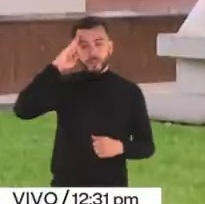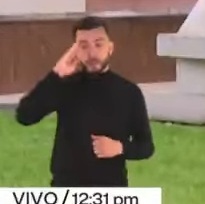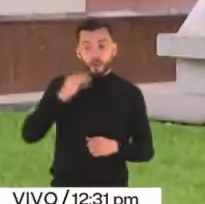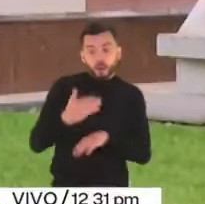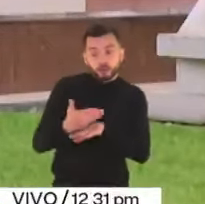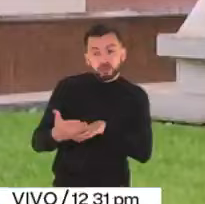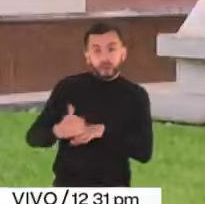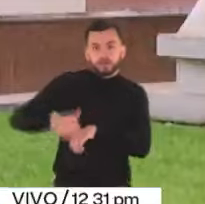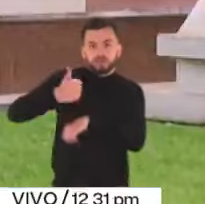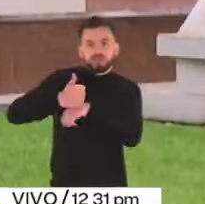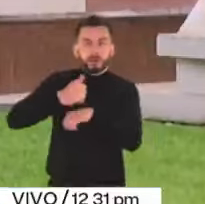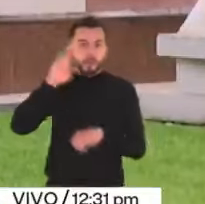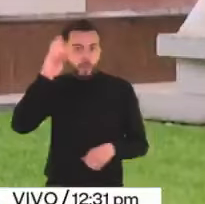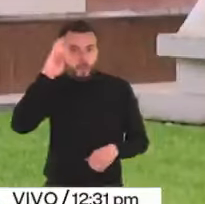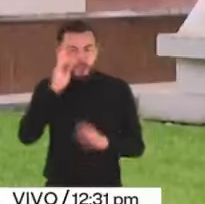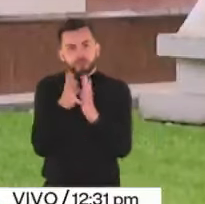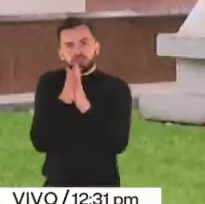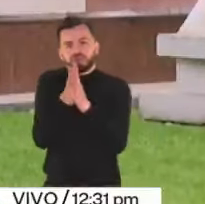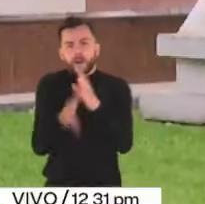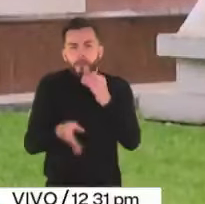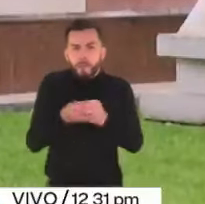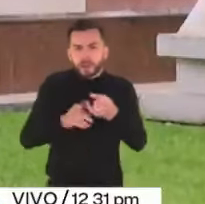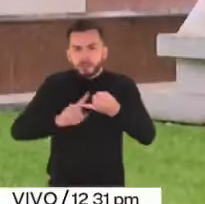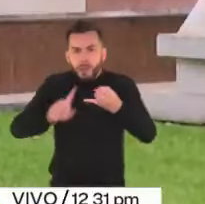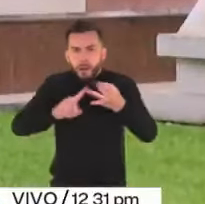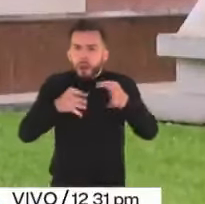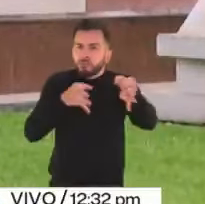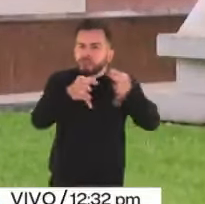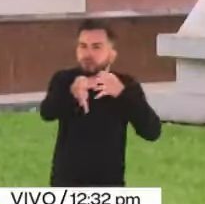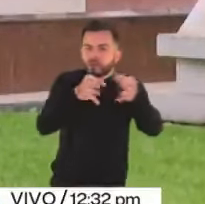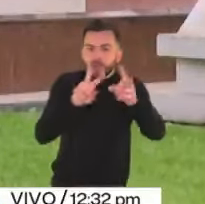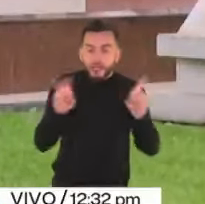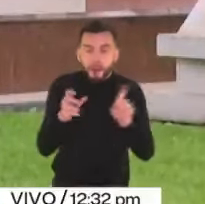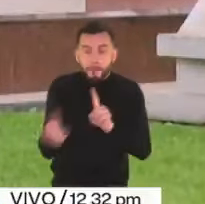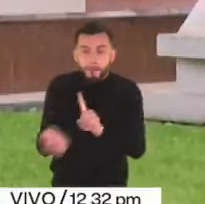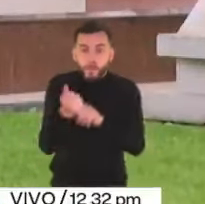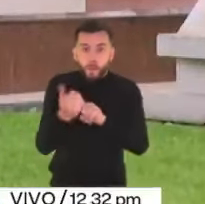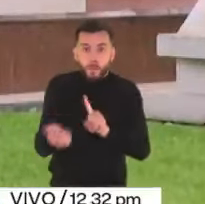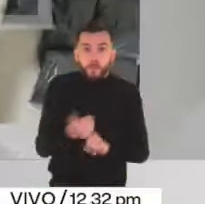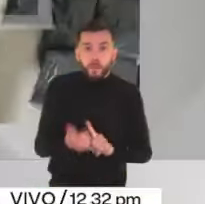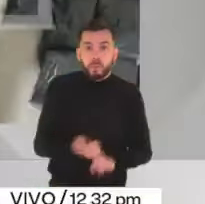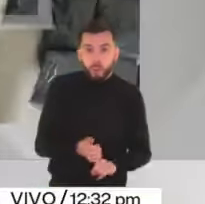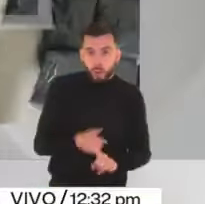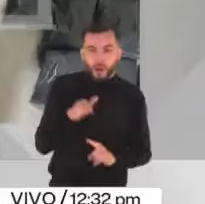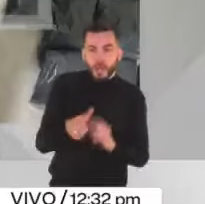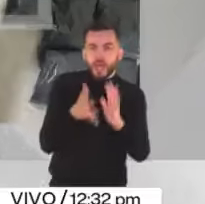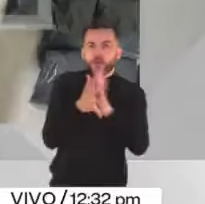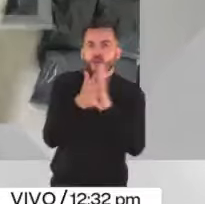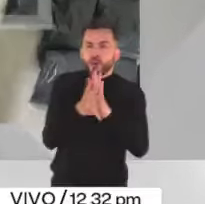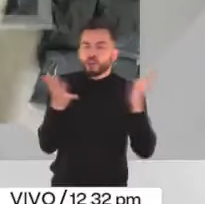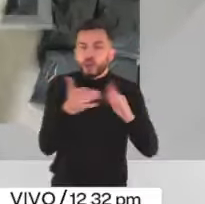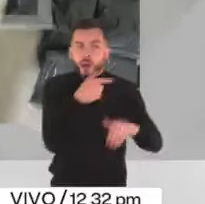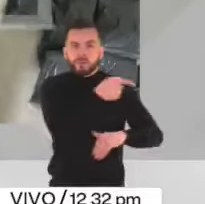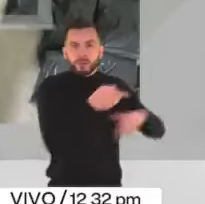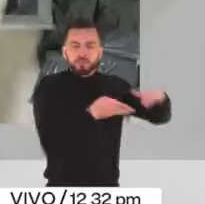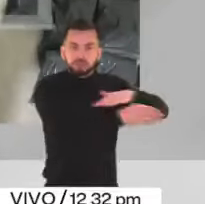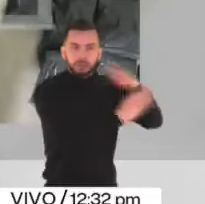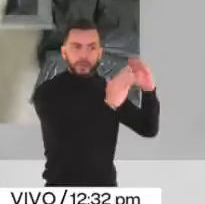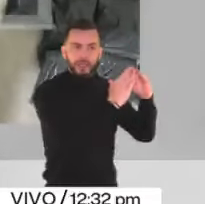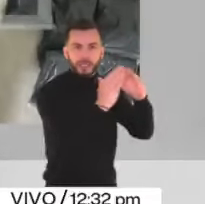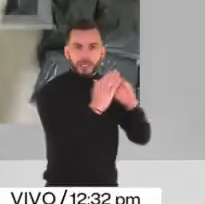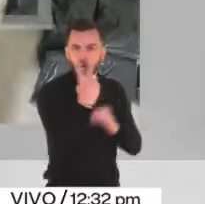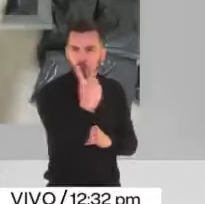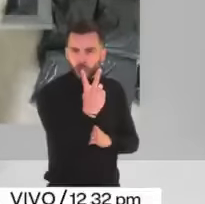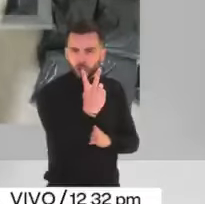de la policía dará detalles acerca justamente de esos allanamientos y esa información que fue hallada allí en esas dos